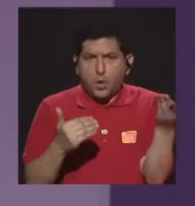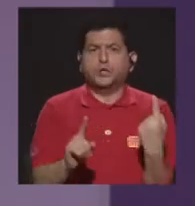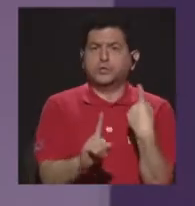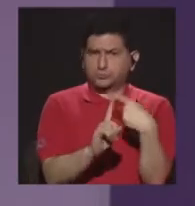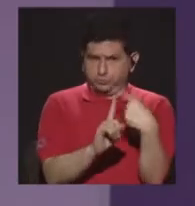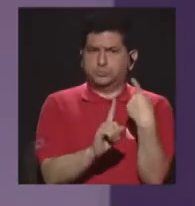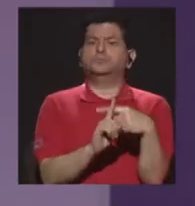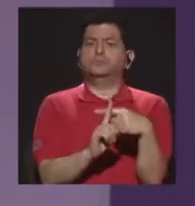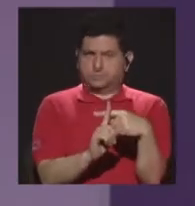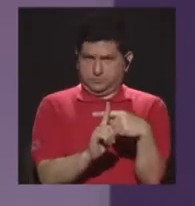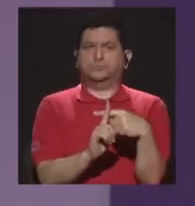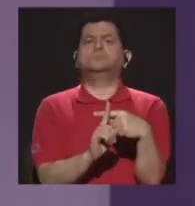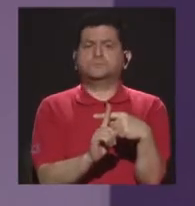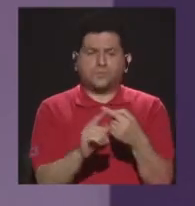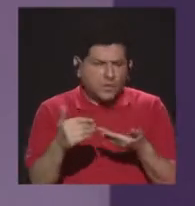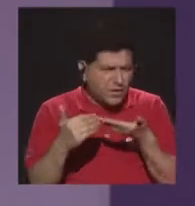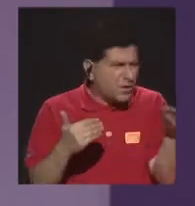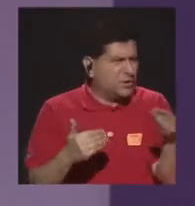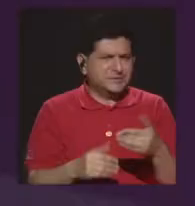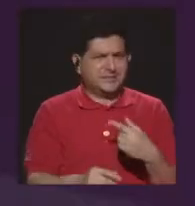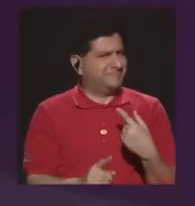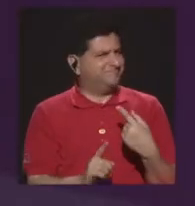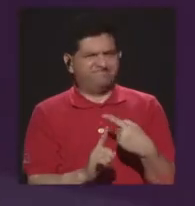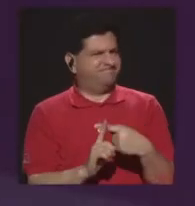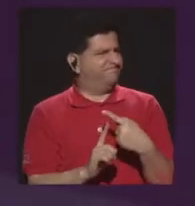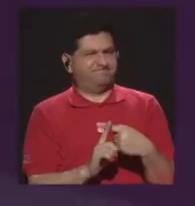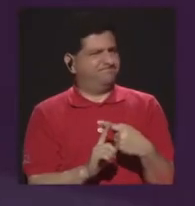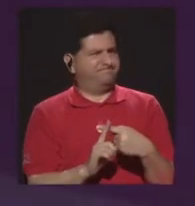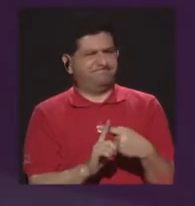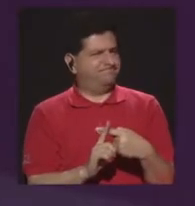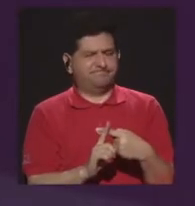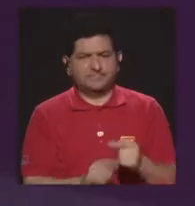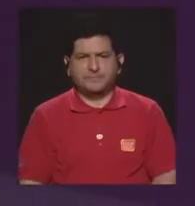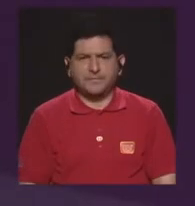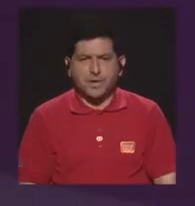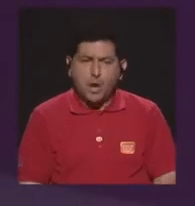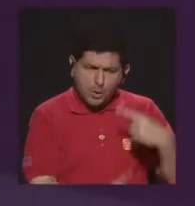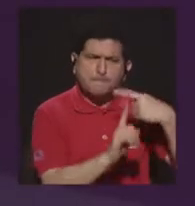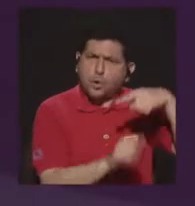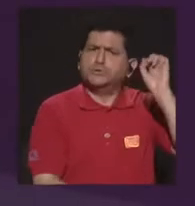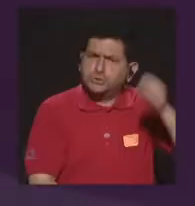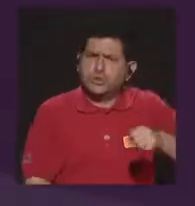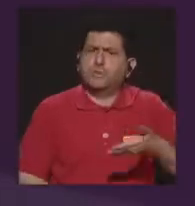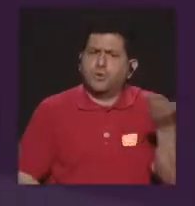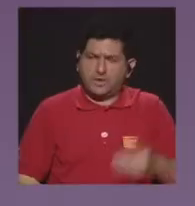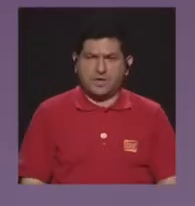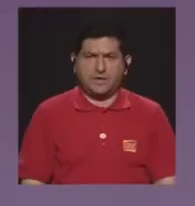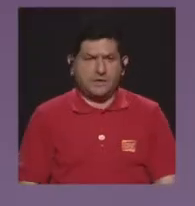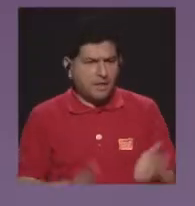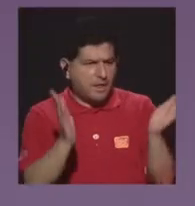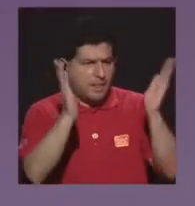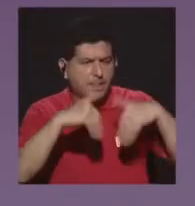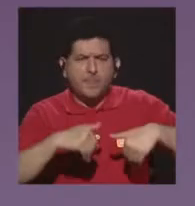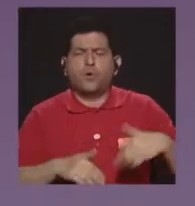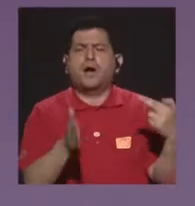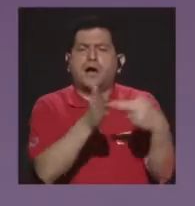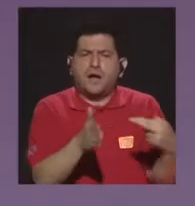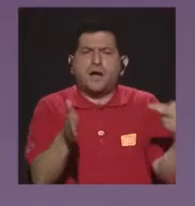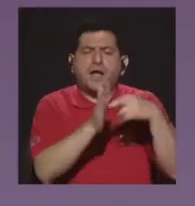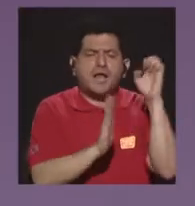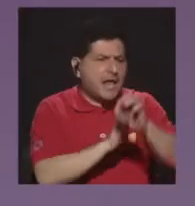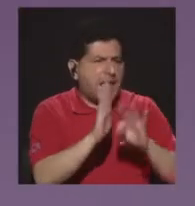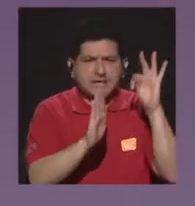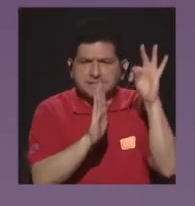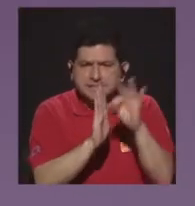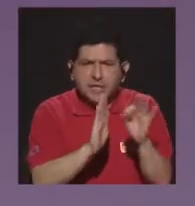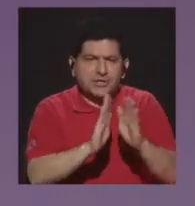positivas y cosas no muy positivas. Muy positivas. Encontramos como positivo, por ejemplo, que no hay una reproducción de